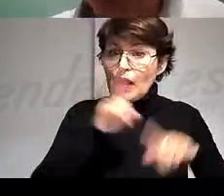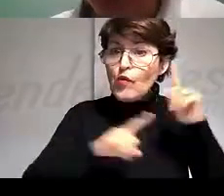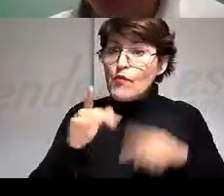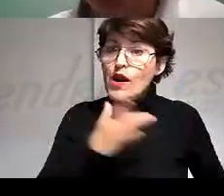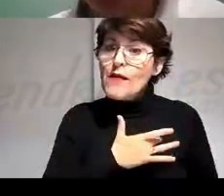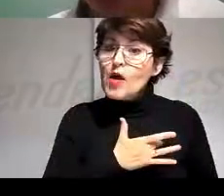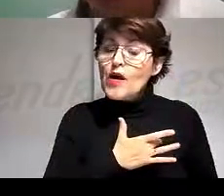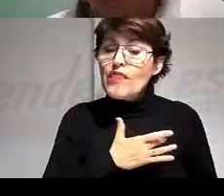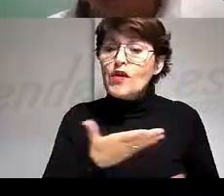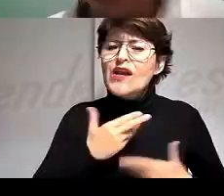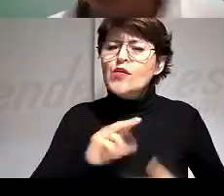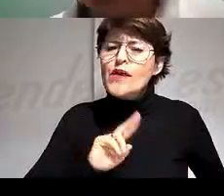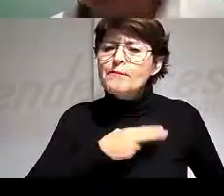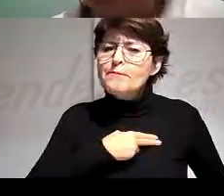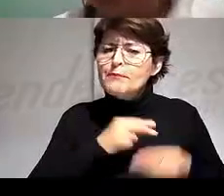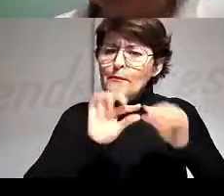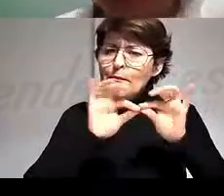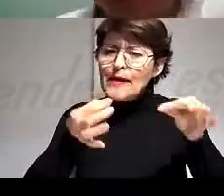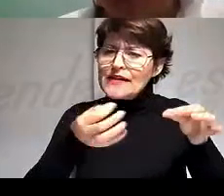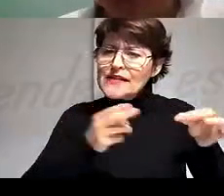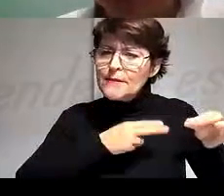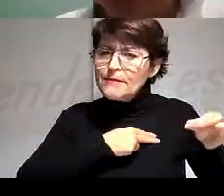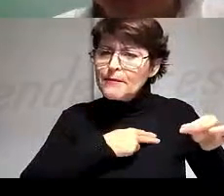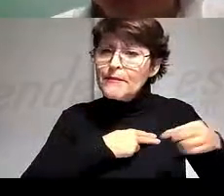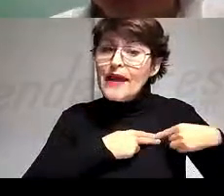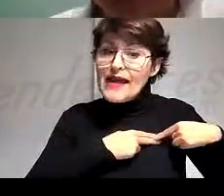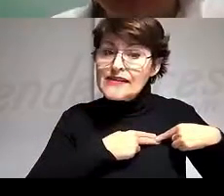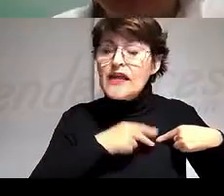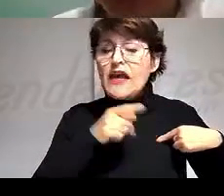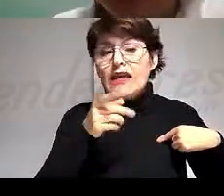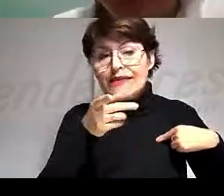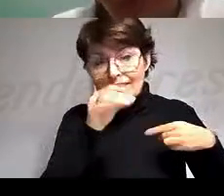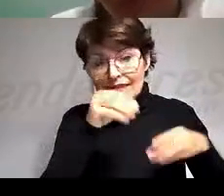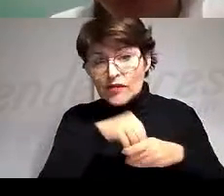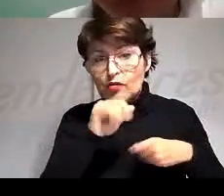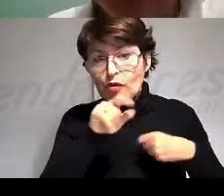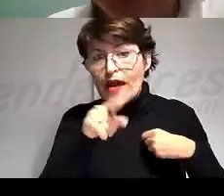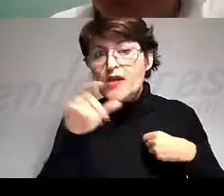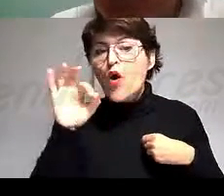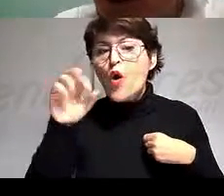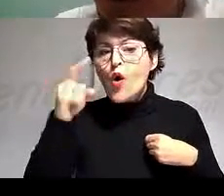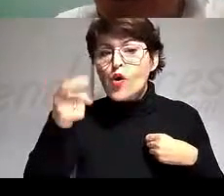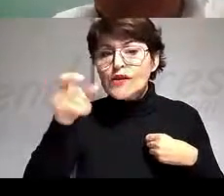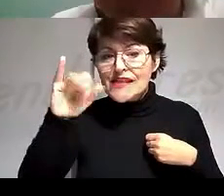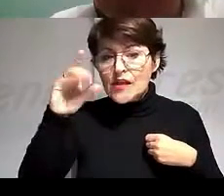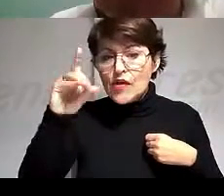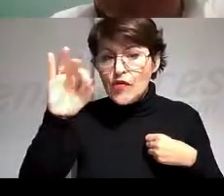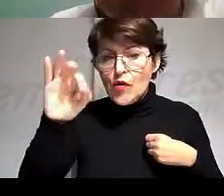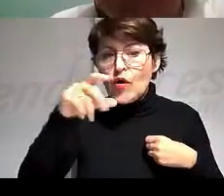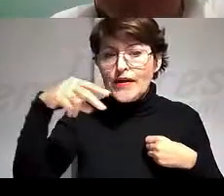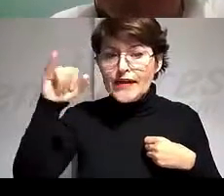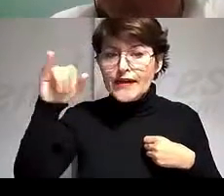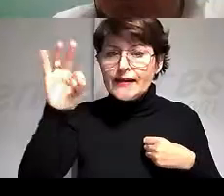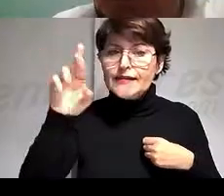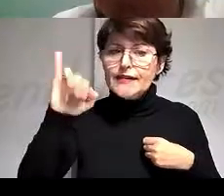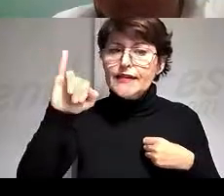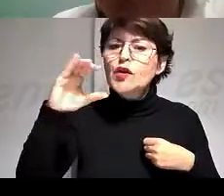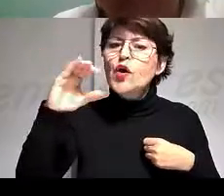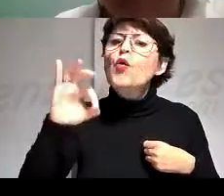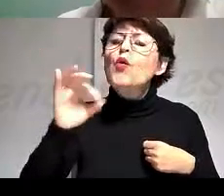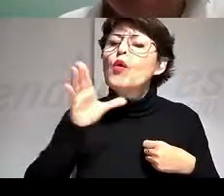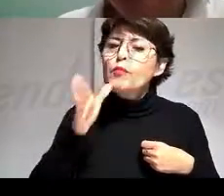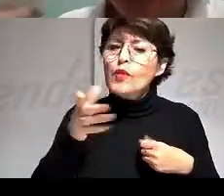de nitroglicerina, en realidad lo que llevan son precursores del óxido nítrico. Porque la función que tiene el óxido nítrico es dilatar los vasos